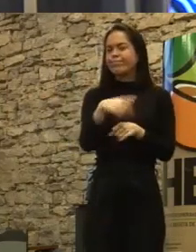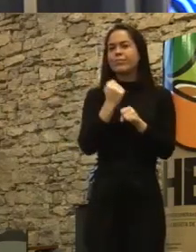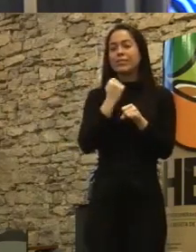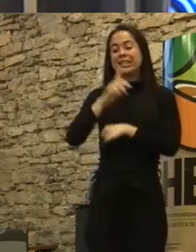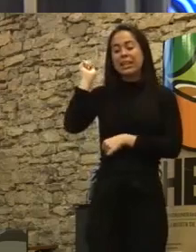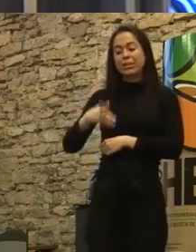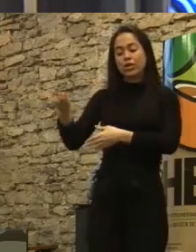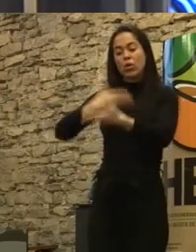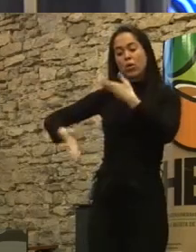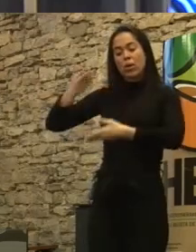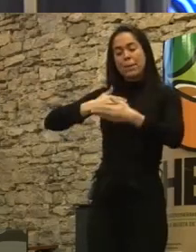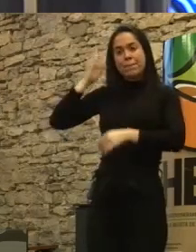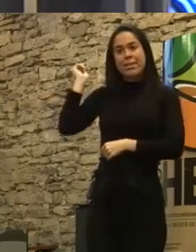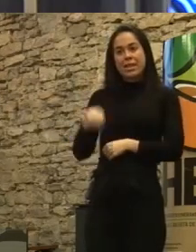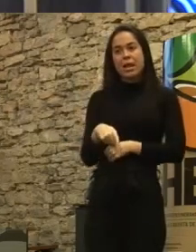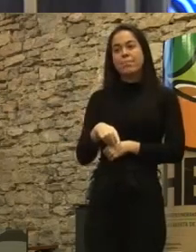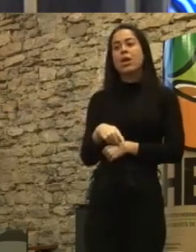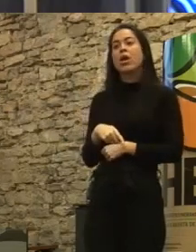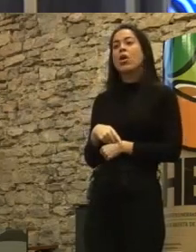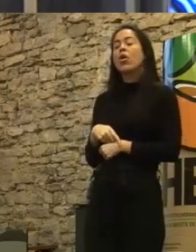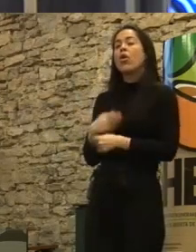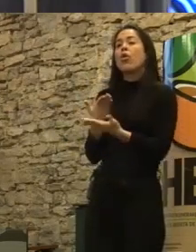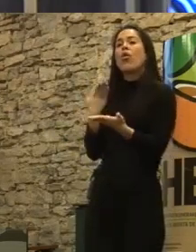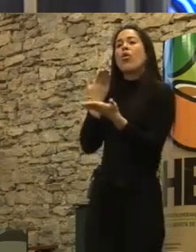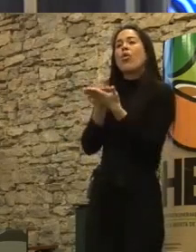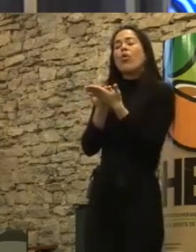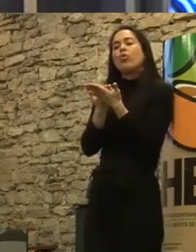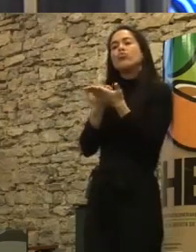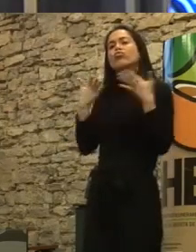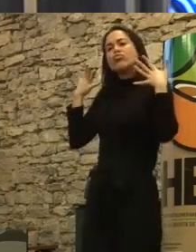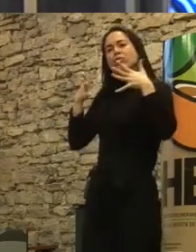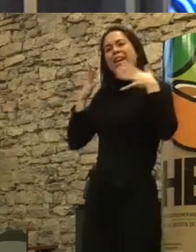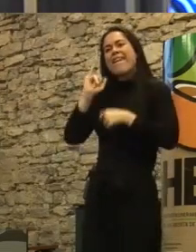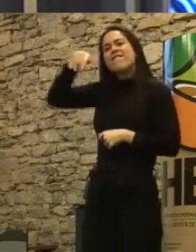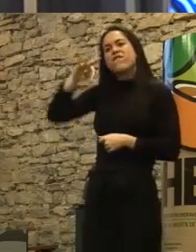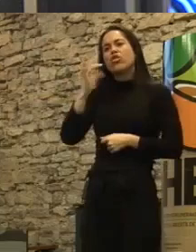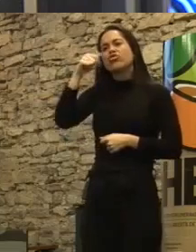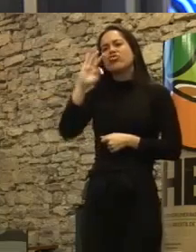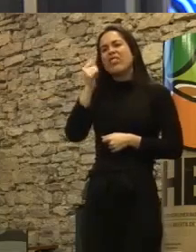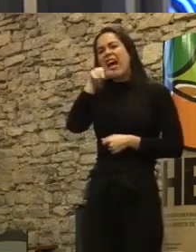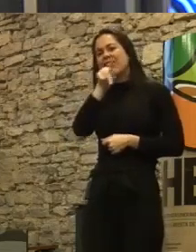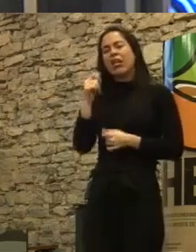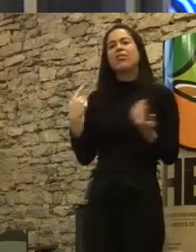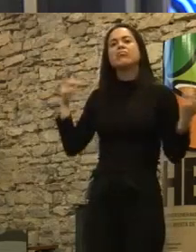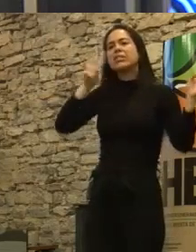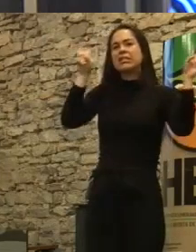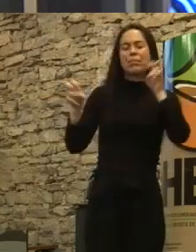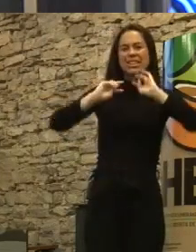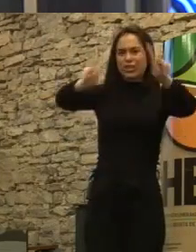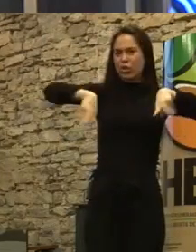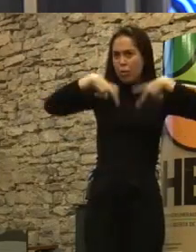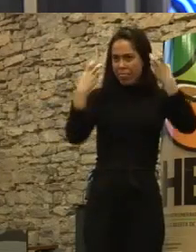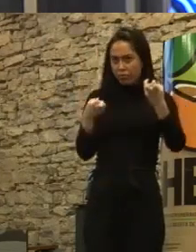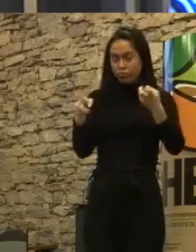durante 7 años como consultora en el think tank Infonomía, que está especializado en servicios de innovación, ha organizado y ha